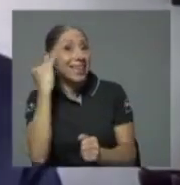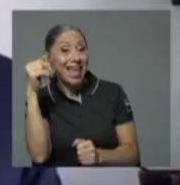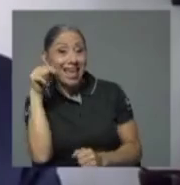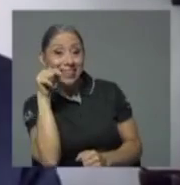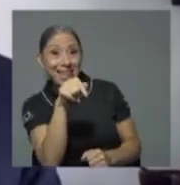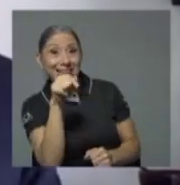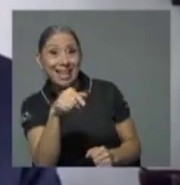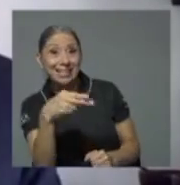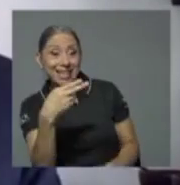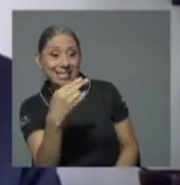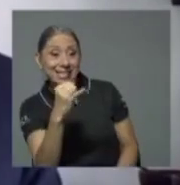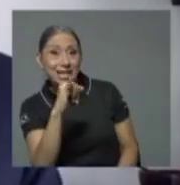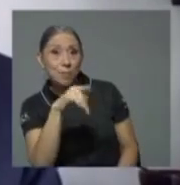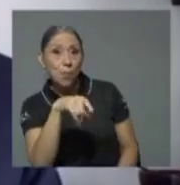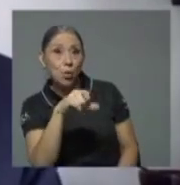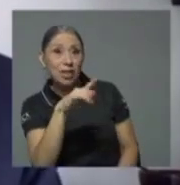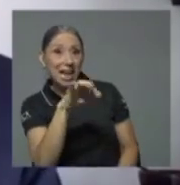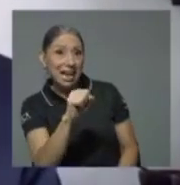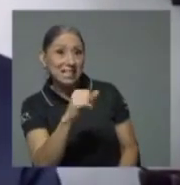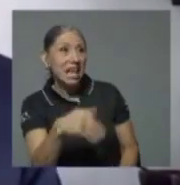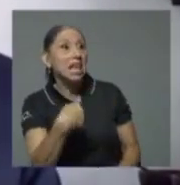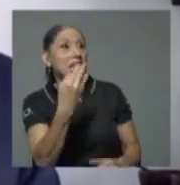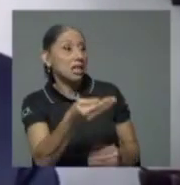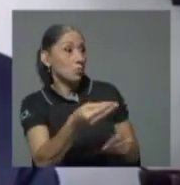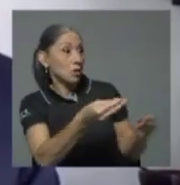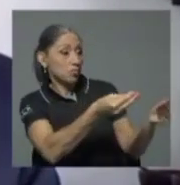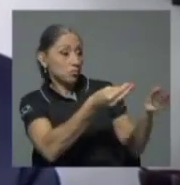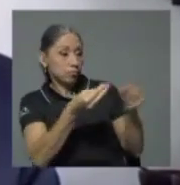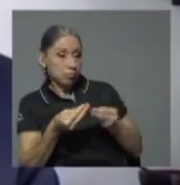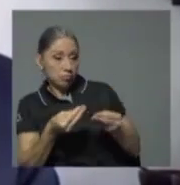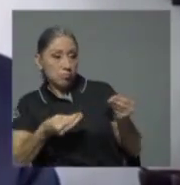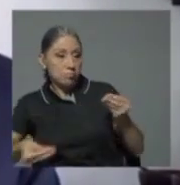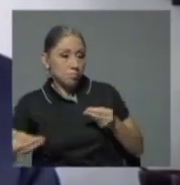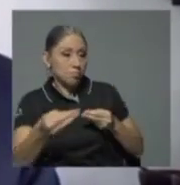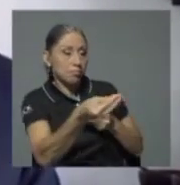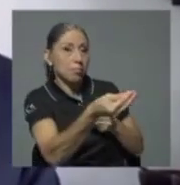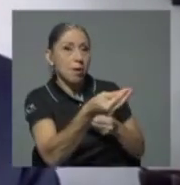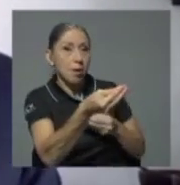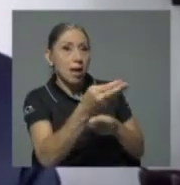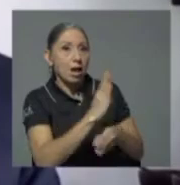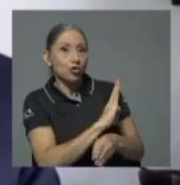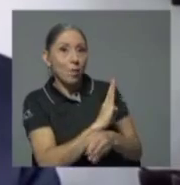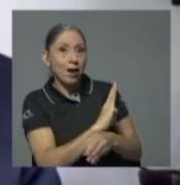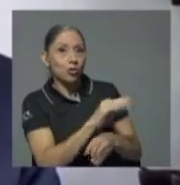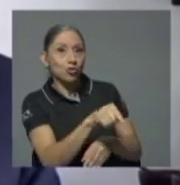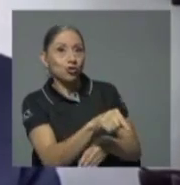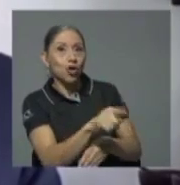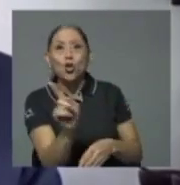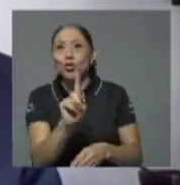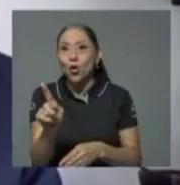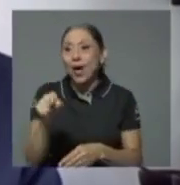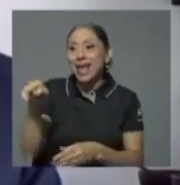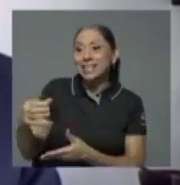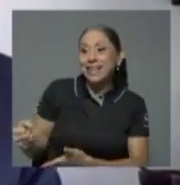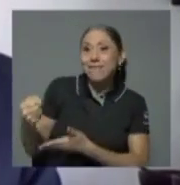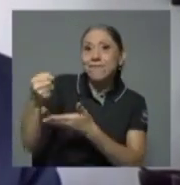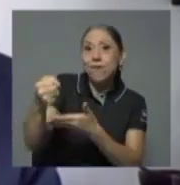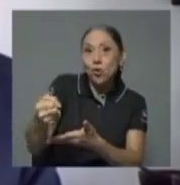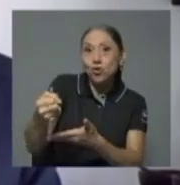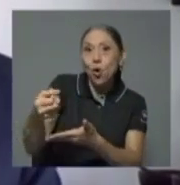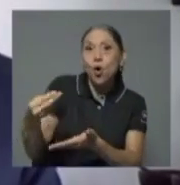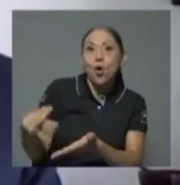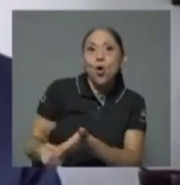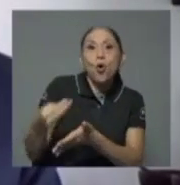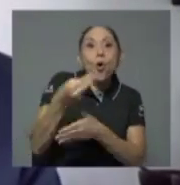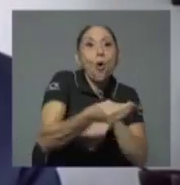en el balance de los bancos, sino que el fondo se compromete de antemano a comprarles las hipotecas a cambio de